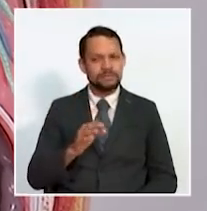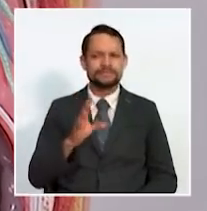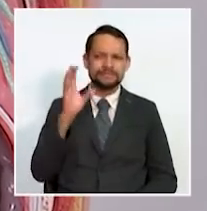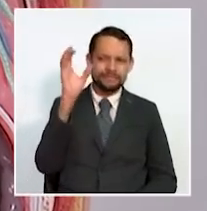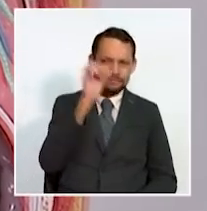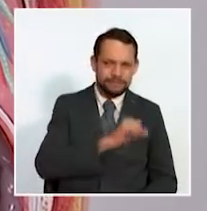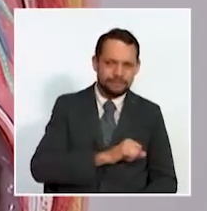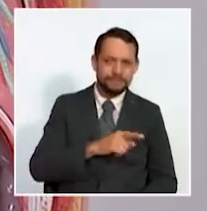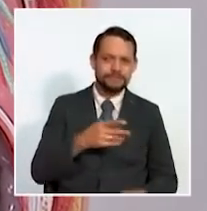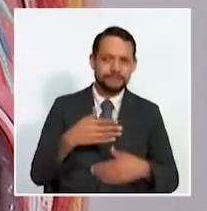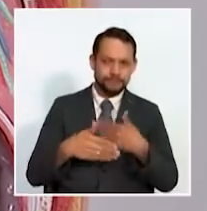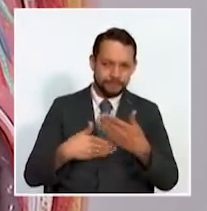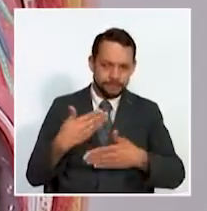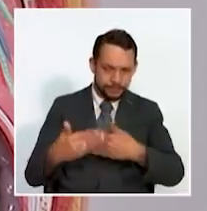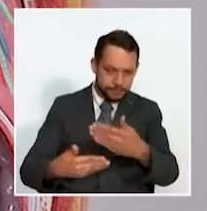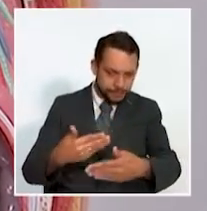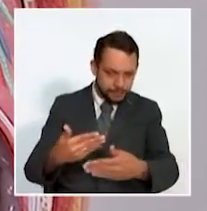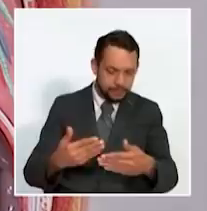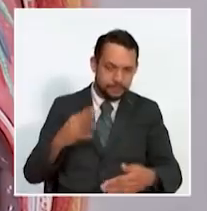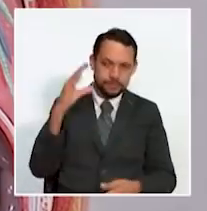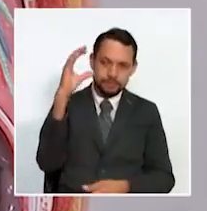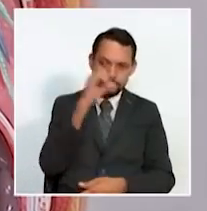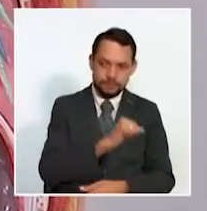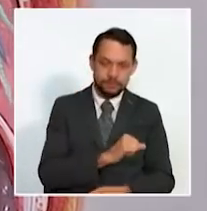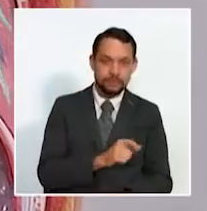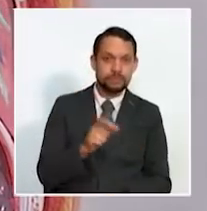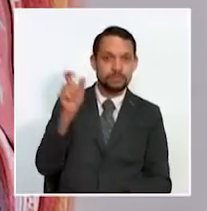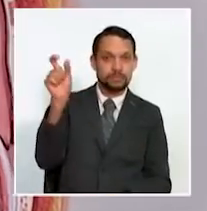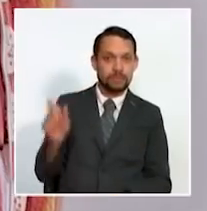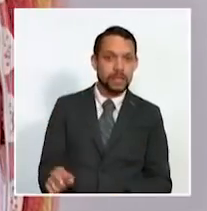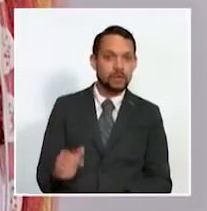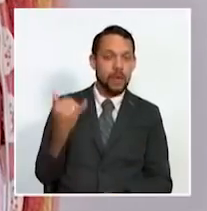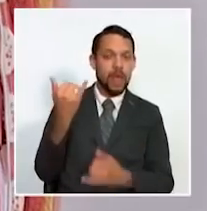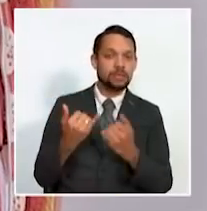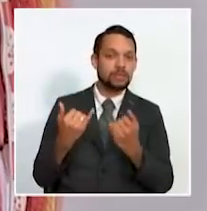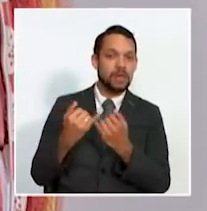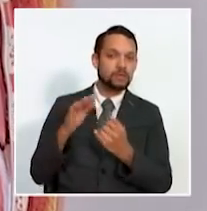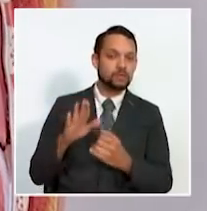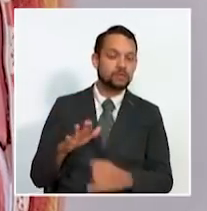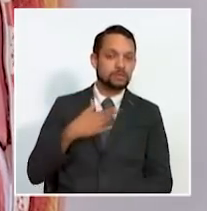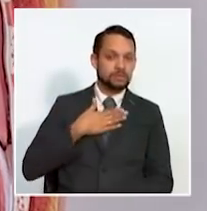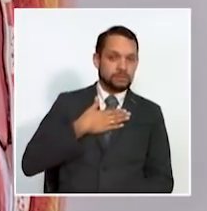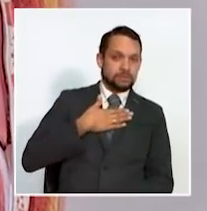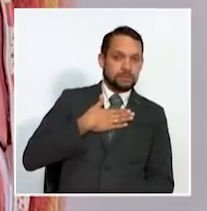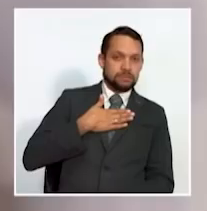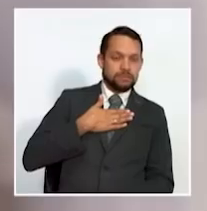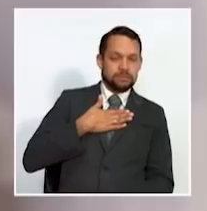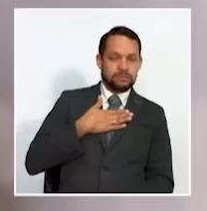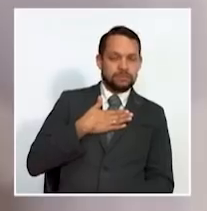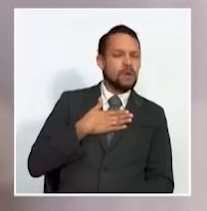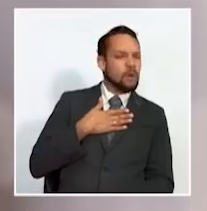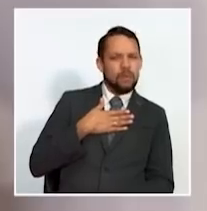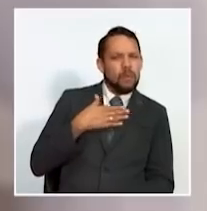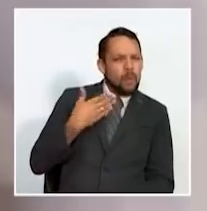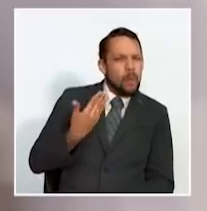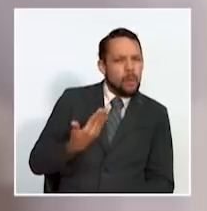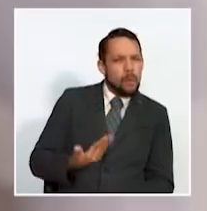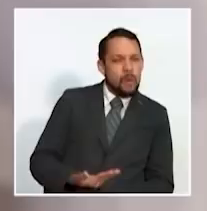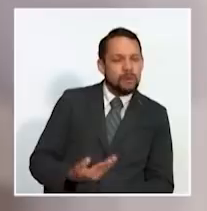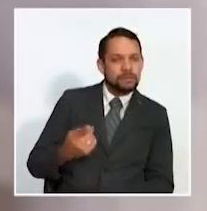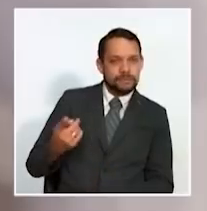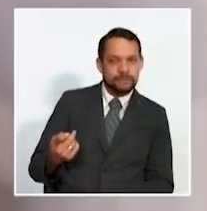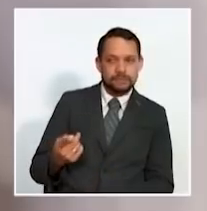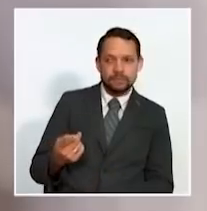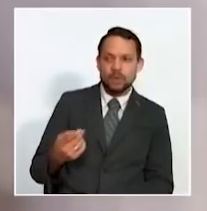muchas cosas. Entonces, en un paciente con asma es importante que nosotros miremos cómo es el tipo